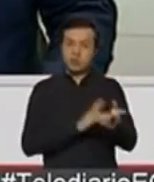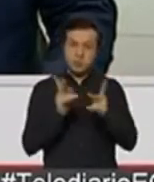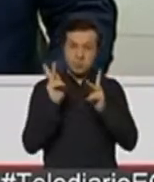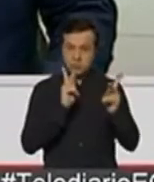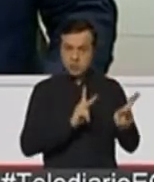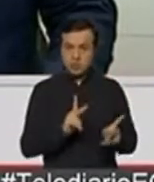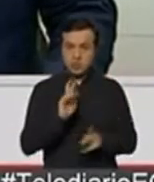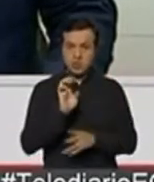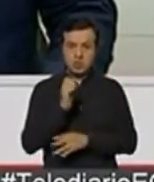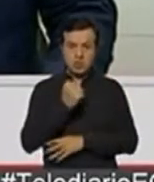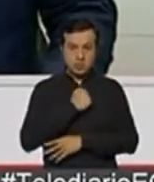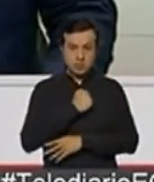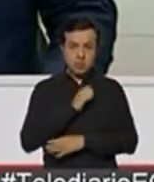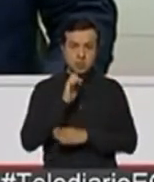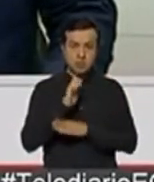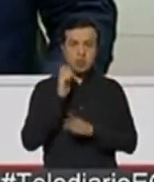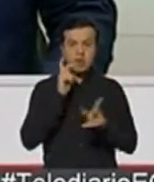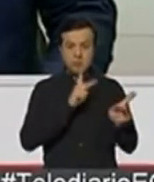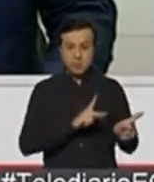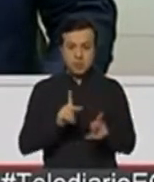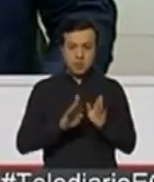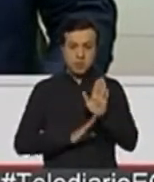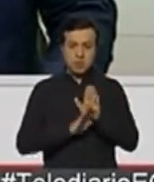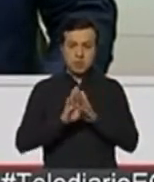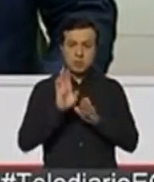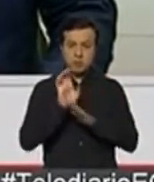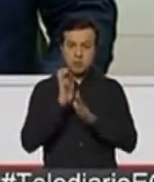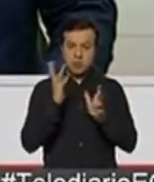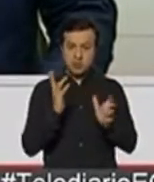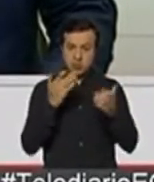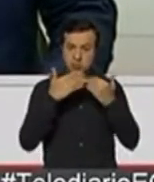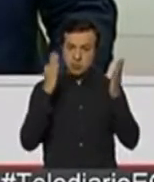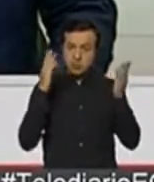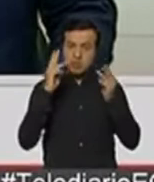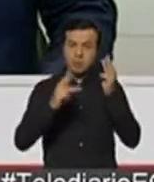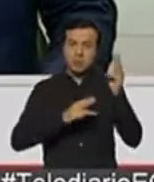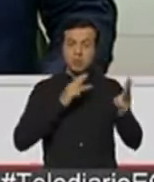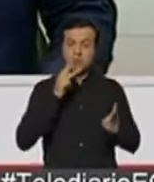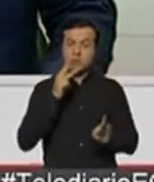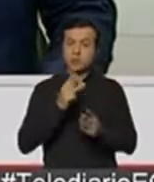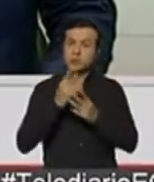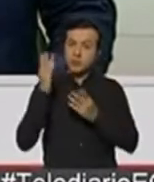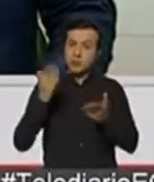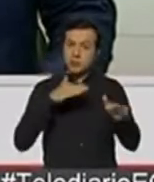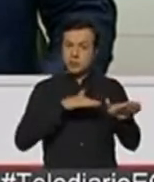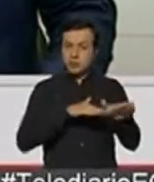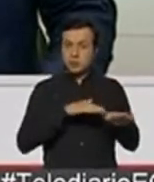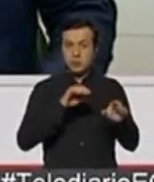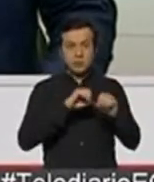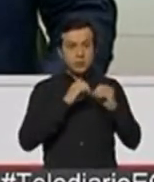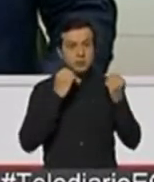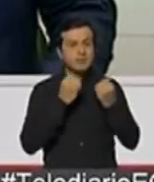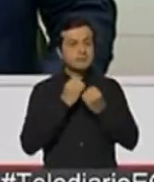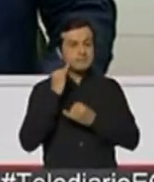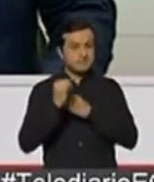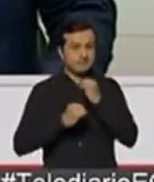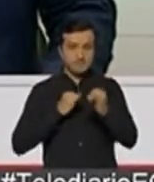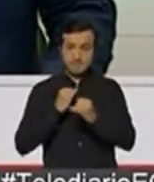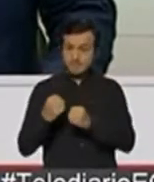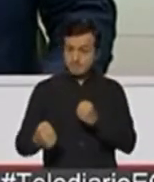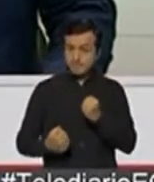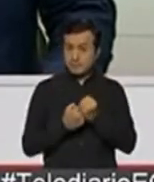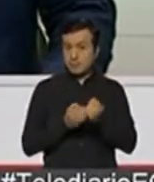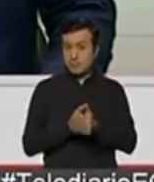tiene el país, que es un plan de prosperidad que pide que Ecuador también se abra al mundo y se logre el respaldo de los organismos